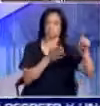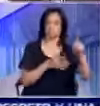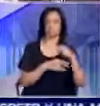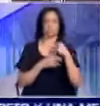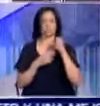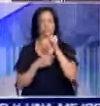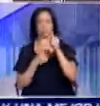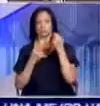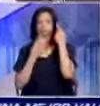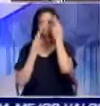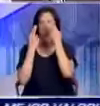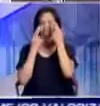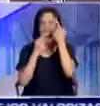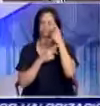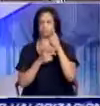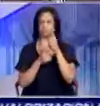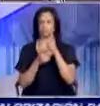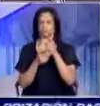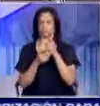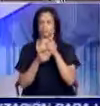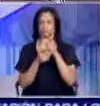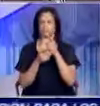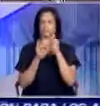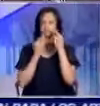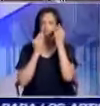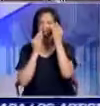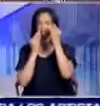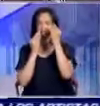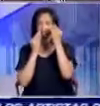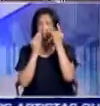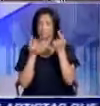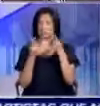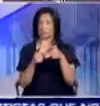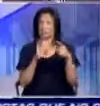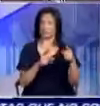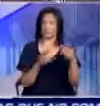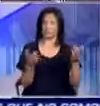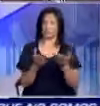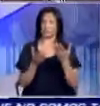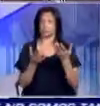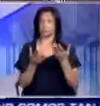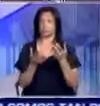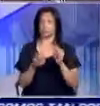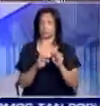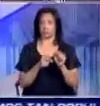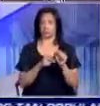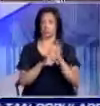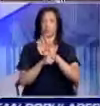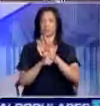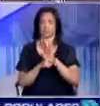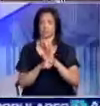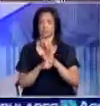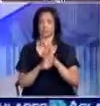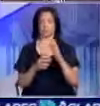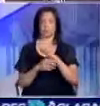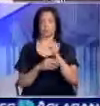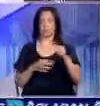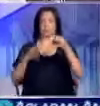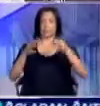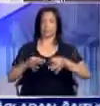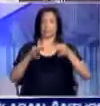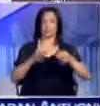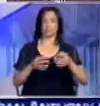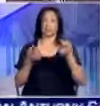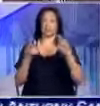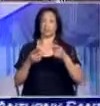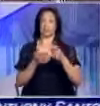análisis serio y crítico de la realidad que estamos viviendo frente al covid-19 y las medidas que